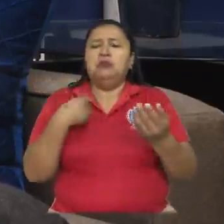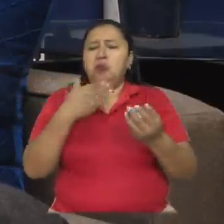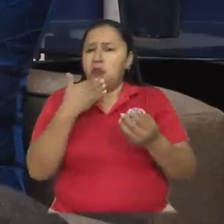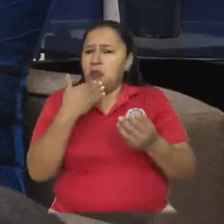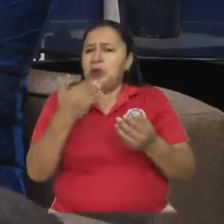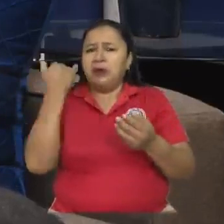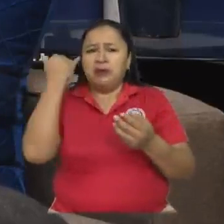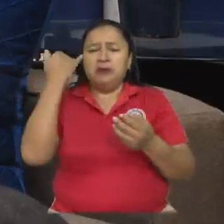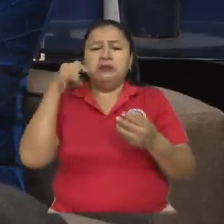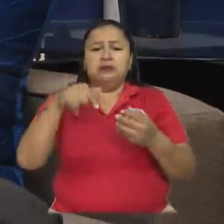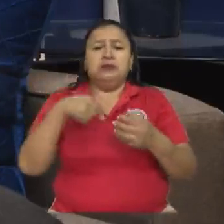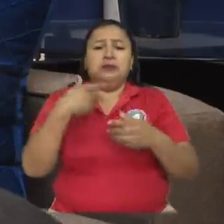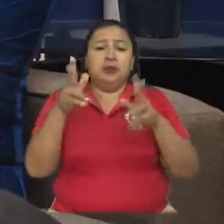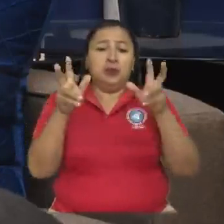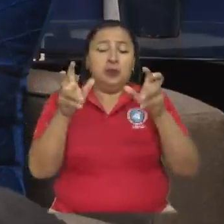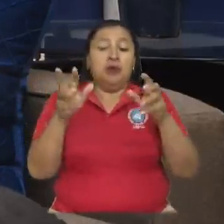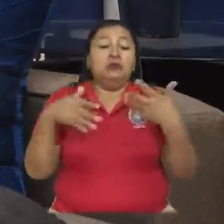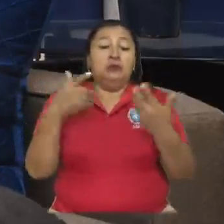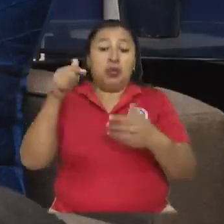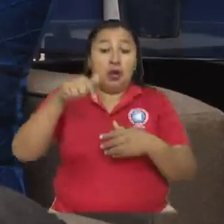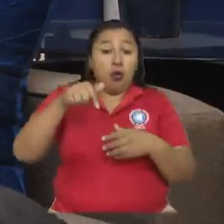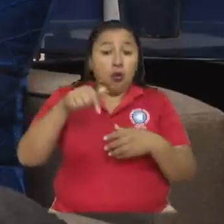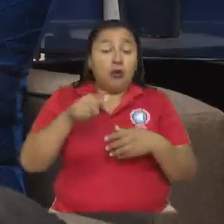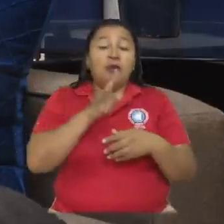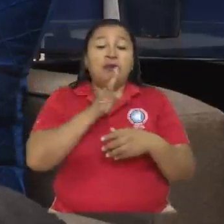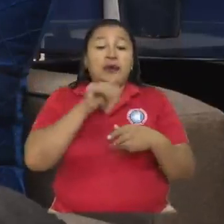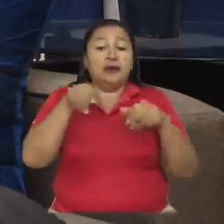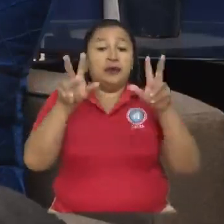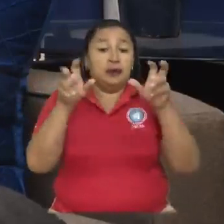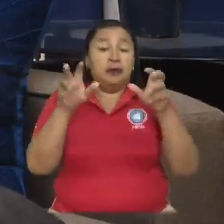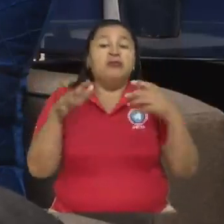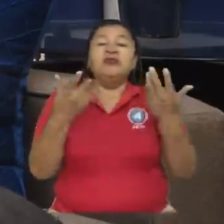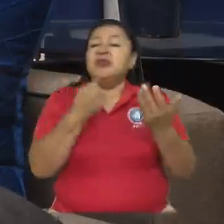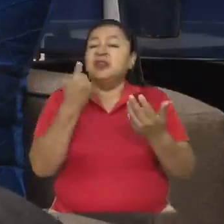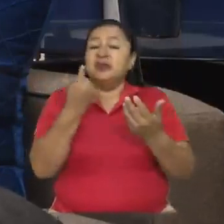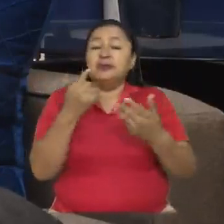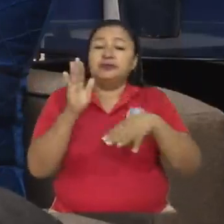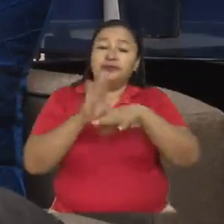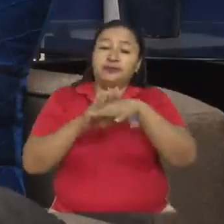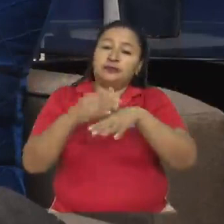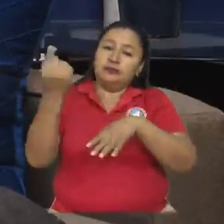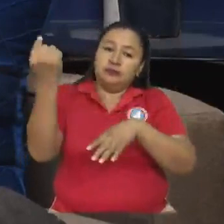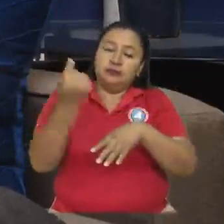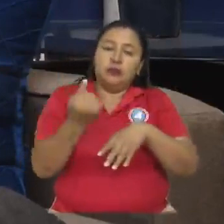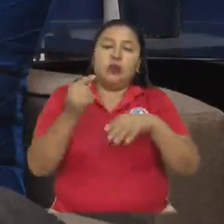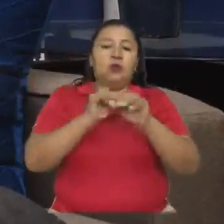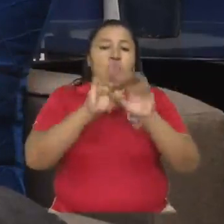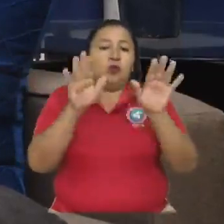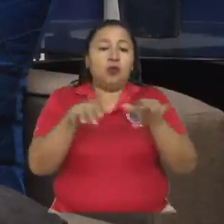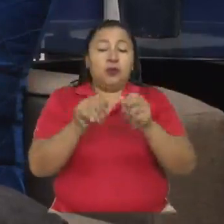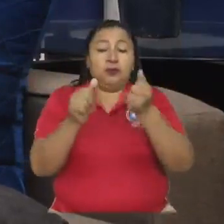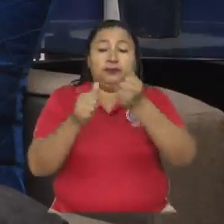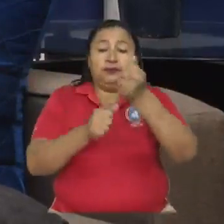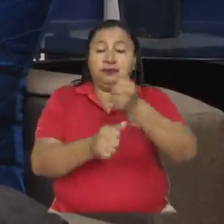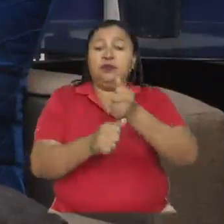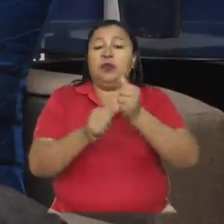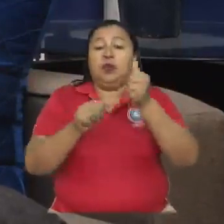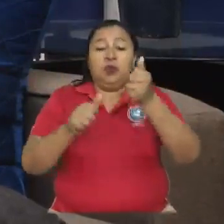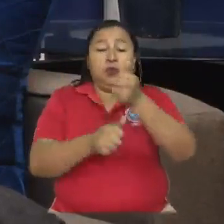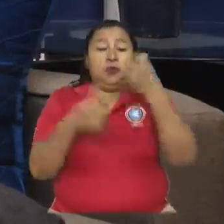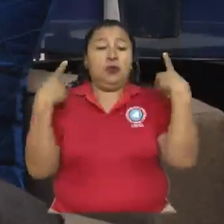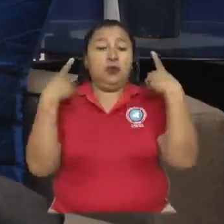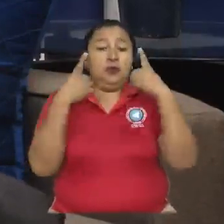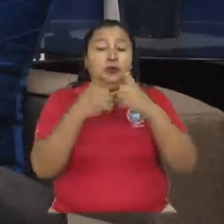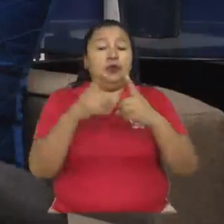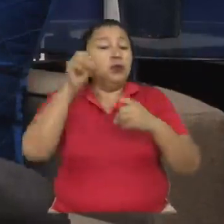oportuna sobre este tema. Y para hablar de él, pues nos encontramos con la compañera Nasha Campbell, quien es codirectora del Instituto Nicaragüense de